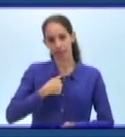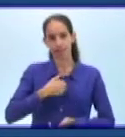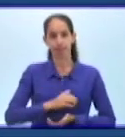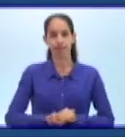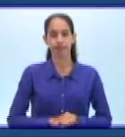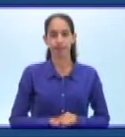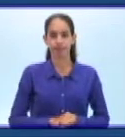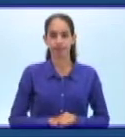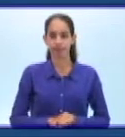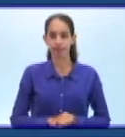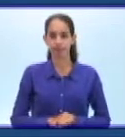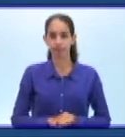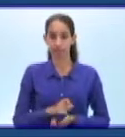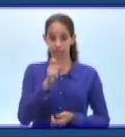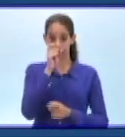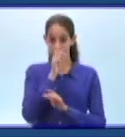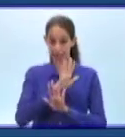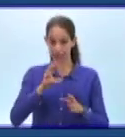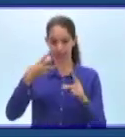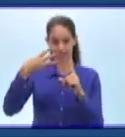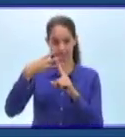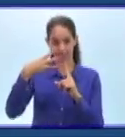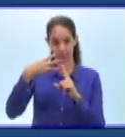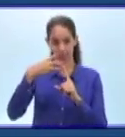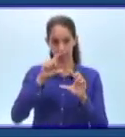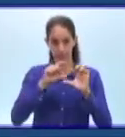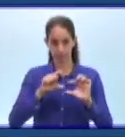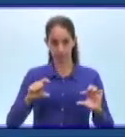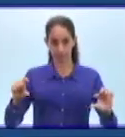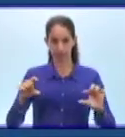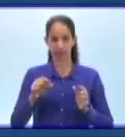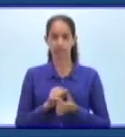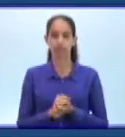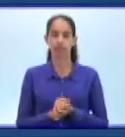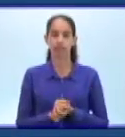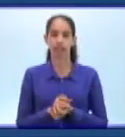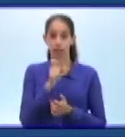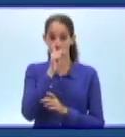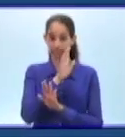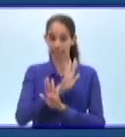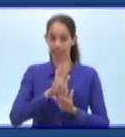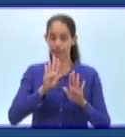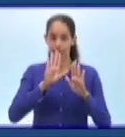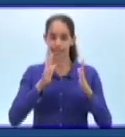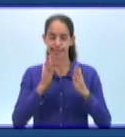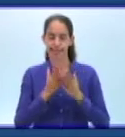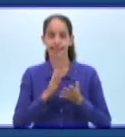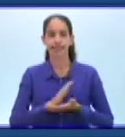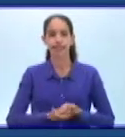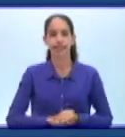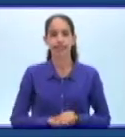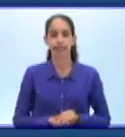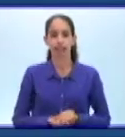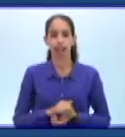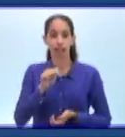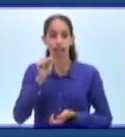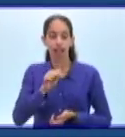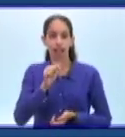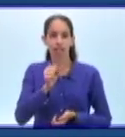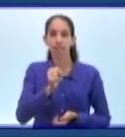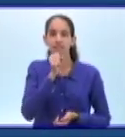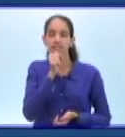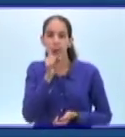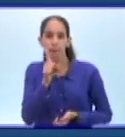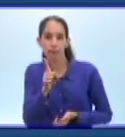vamos a la conclusión, aquí donde se expresan criterios, impresiones,